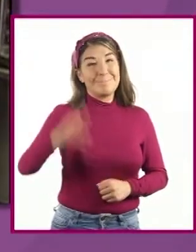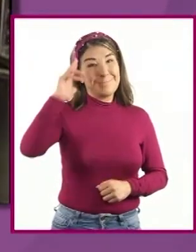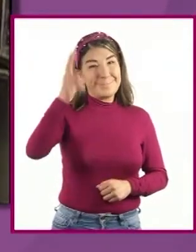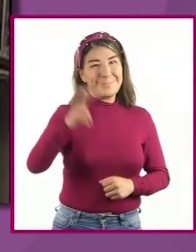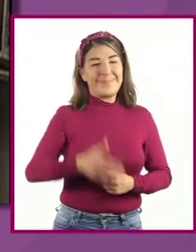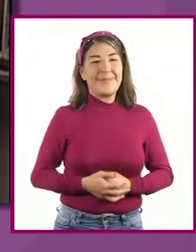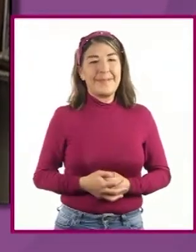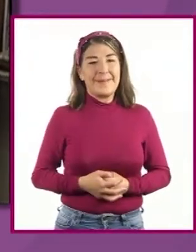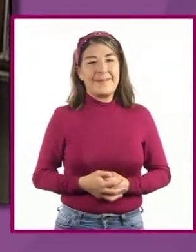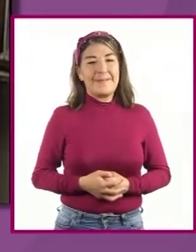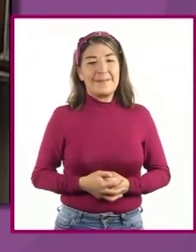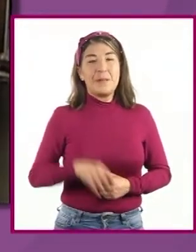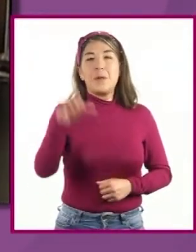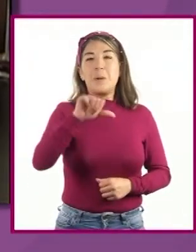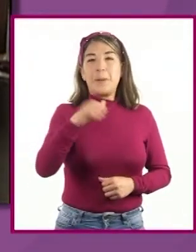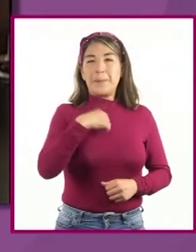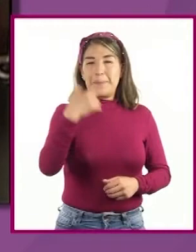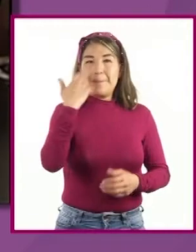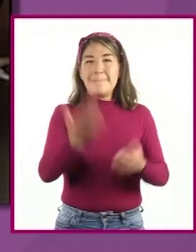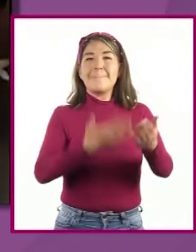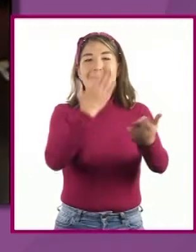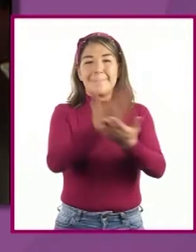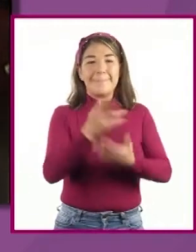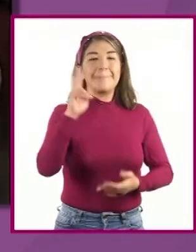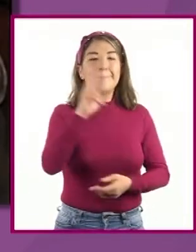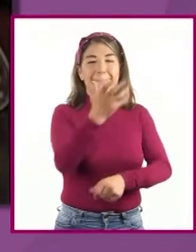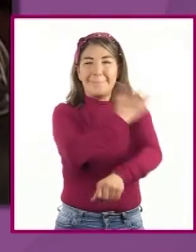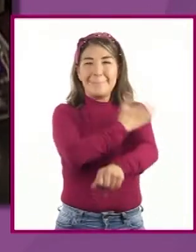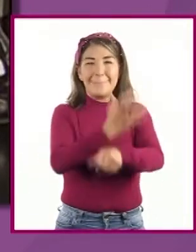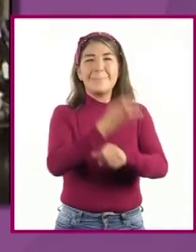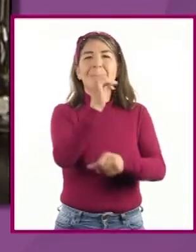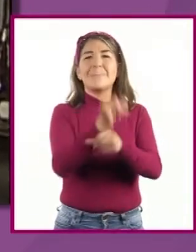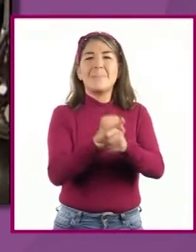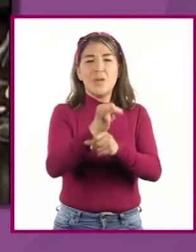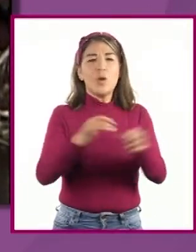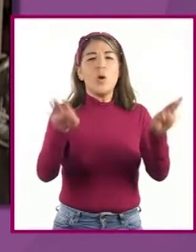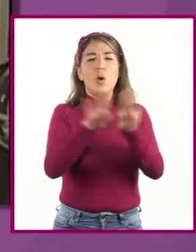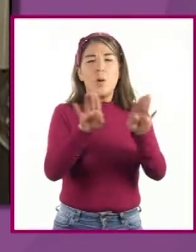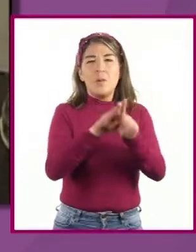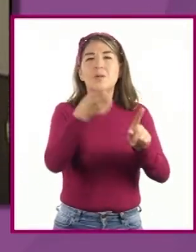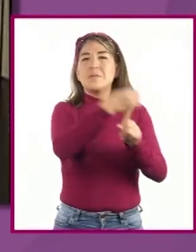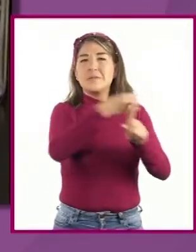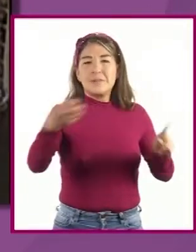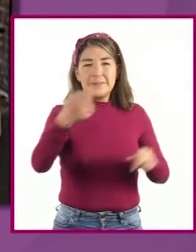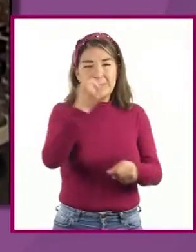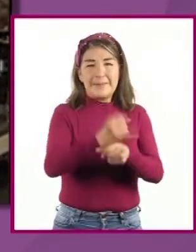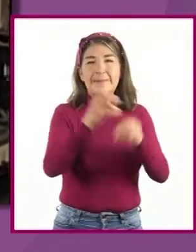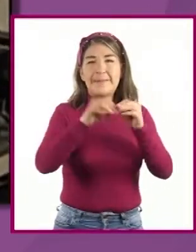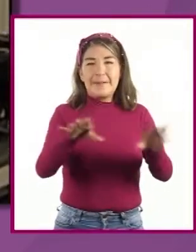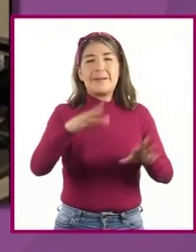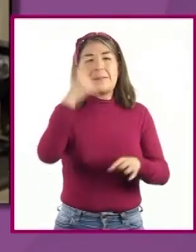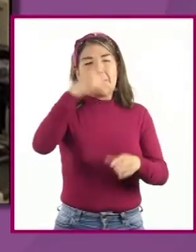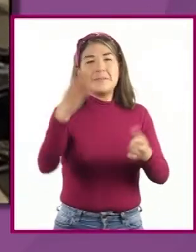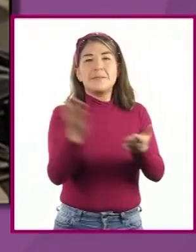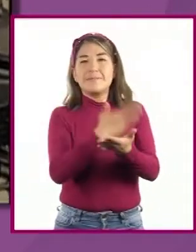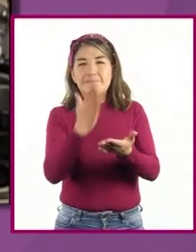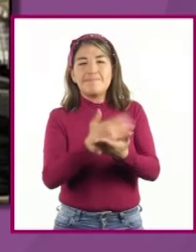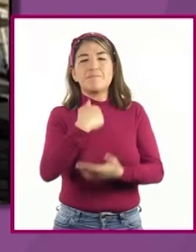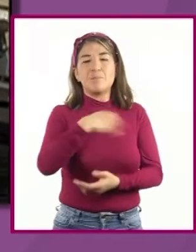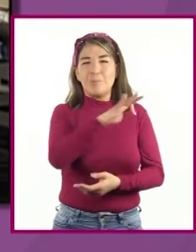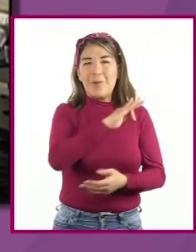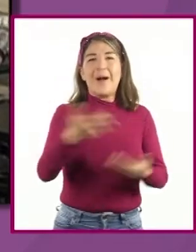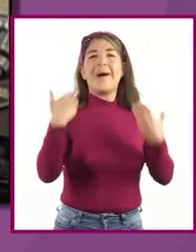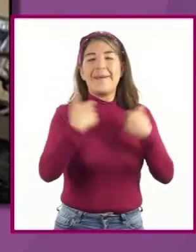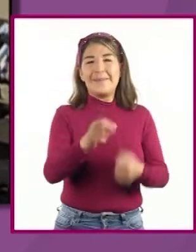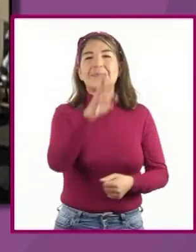Hola, hoy quiero pedirles que me acompañen a investigar cómo organizar la información de un documento en el que yo pueda dar a